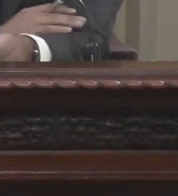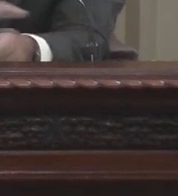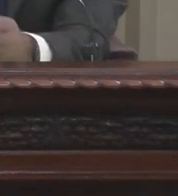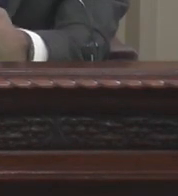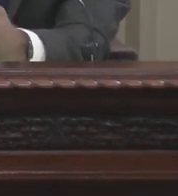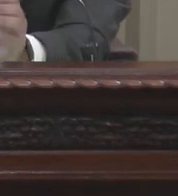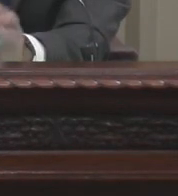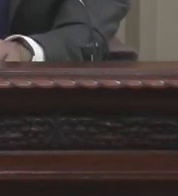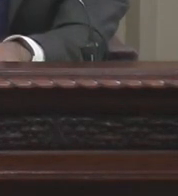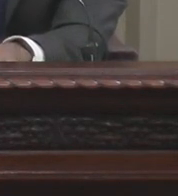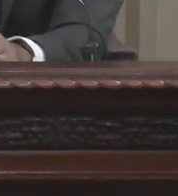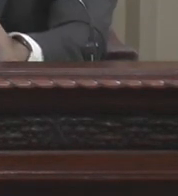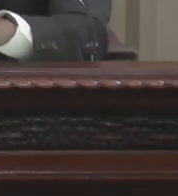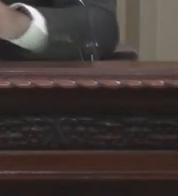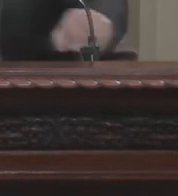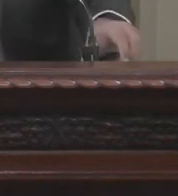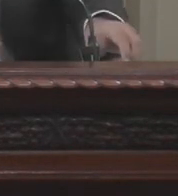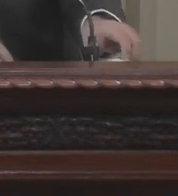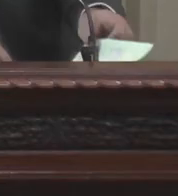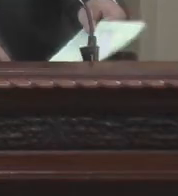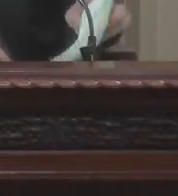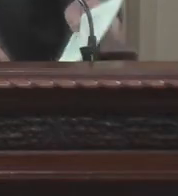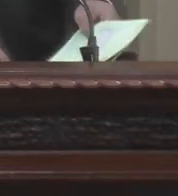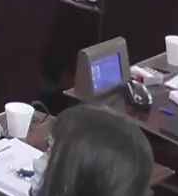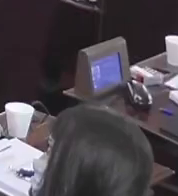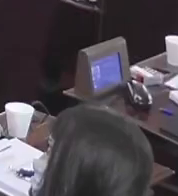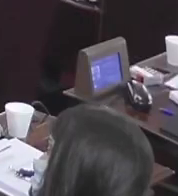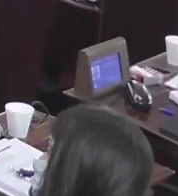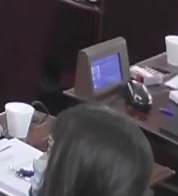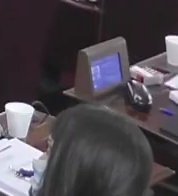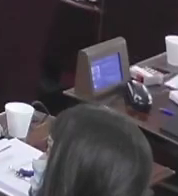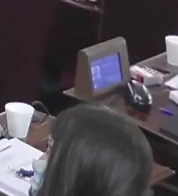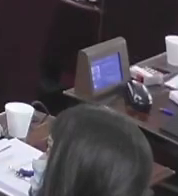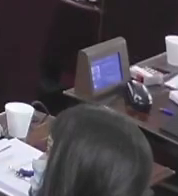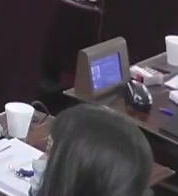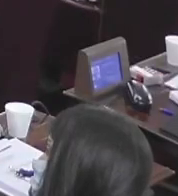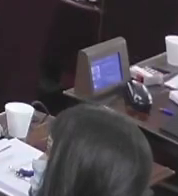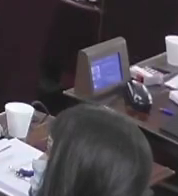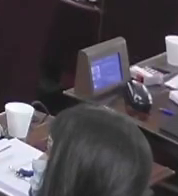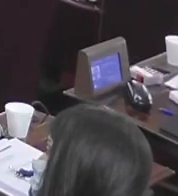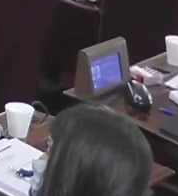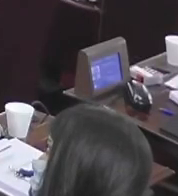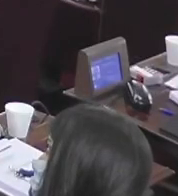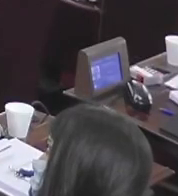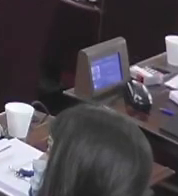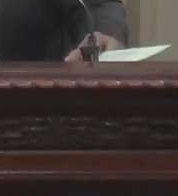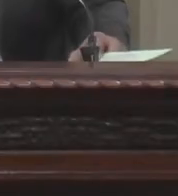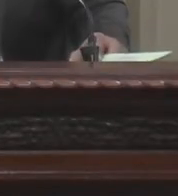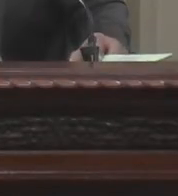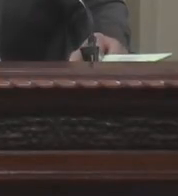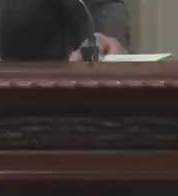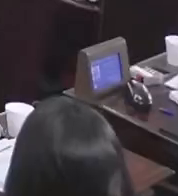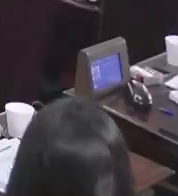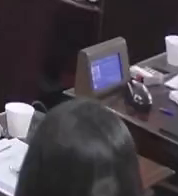armas de fuego. En consideración el proyecto, aprobado. Tiene la palabra el diputado Carlos Delfrade. Gracias,